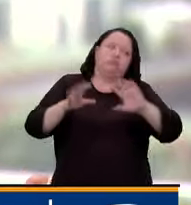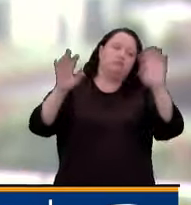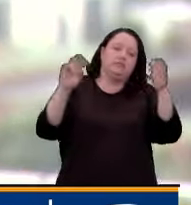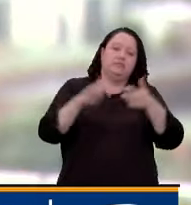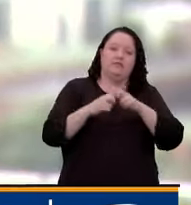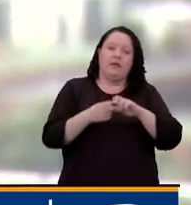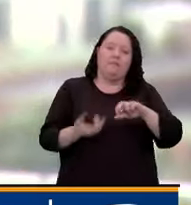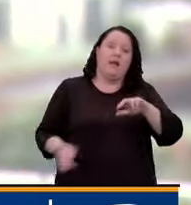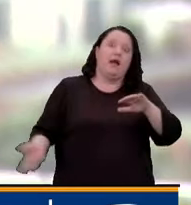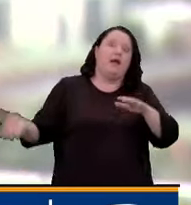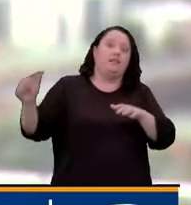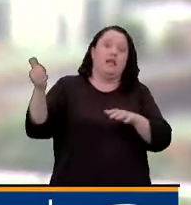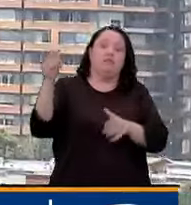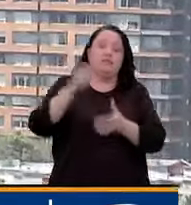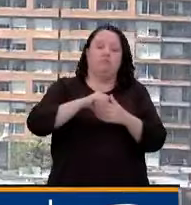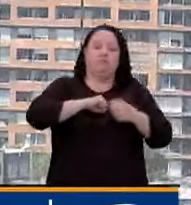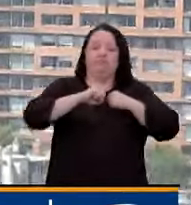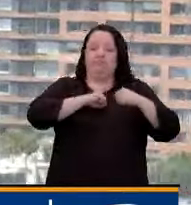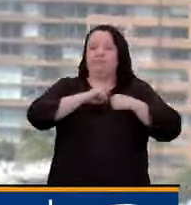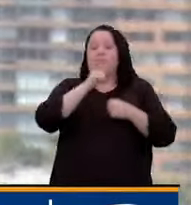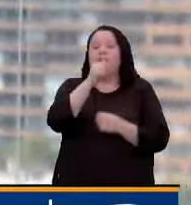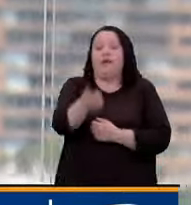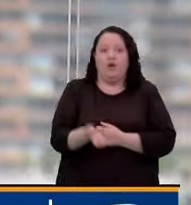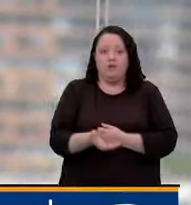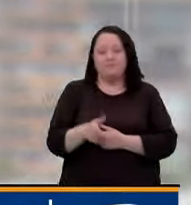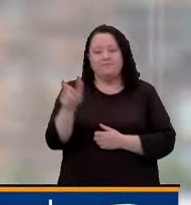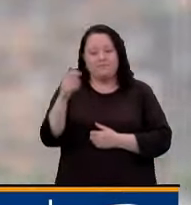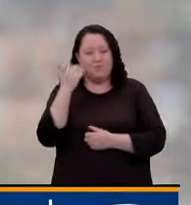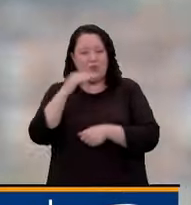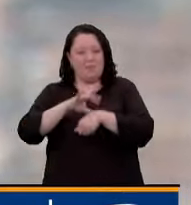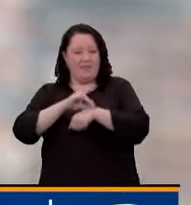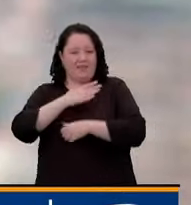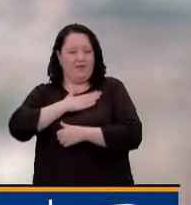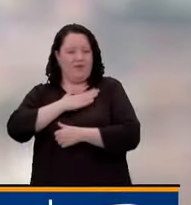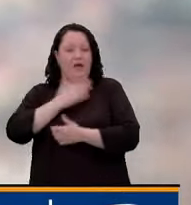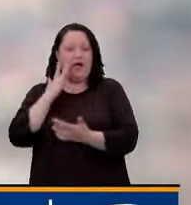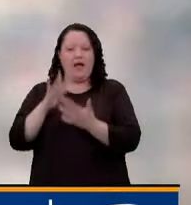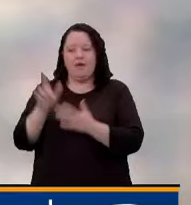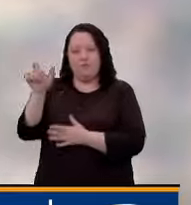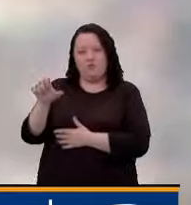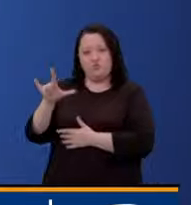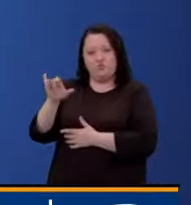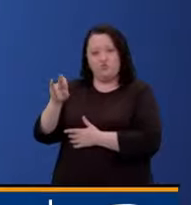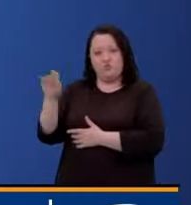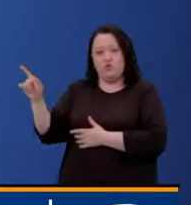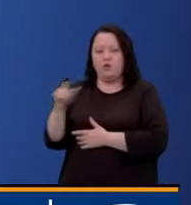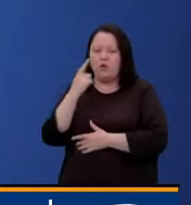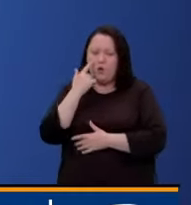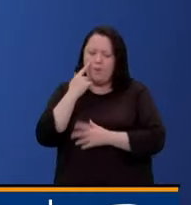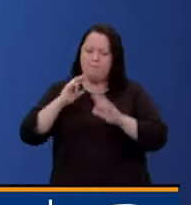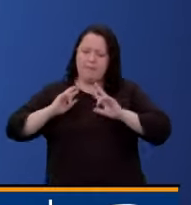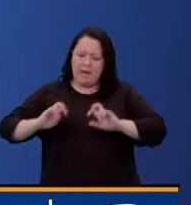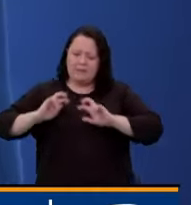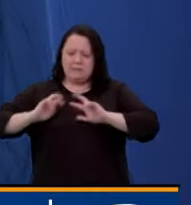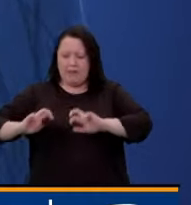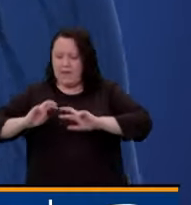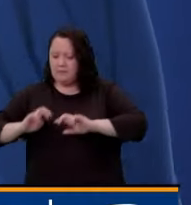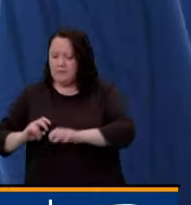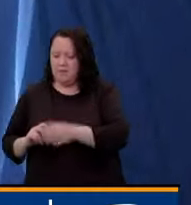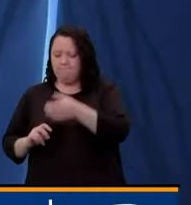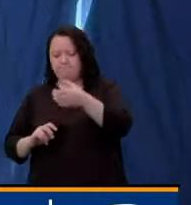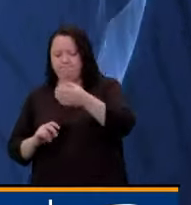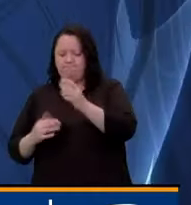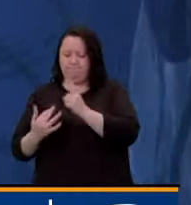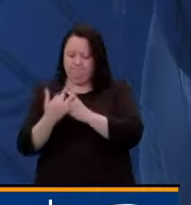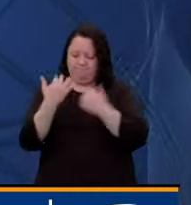el riesgo de presentar una arritmia. La cardióloga Stephanie Luna Picciotti explica que aunque se debe seguir investigando a fondo para entender mejor sus